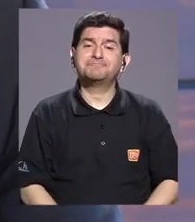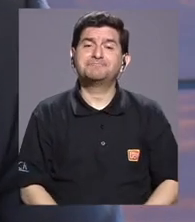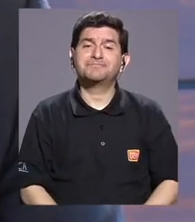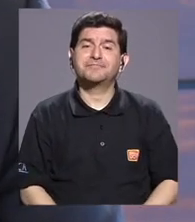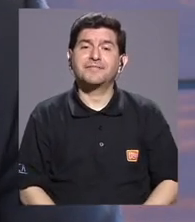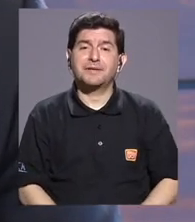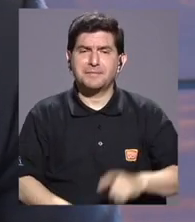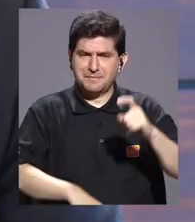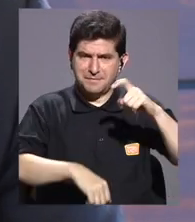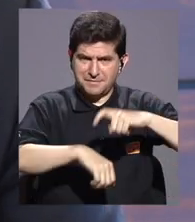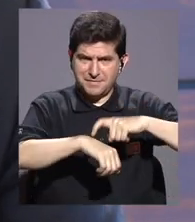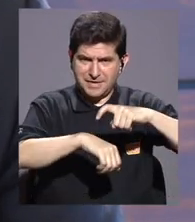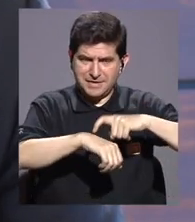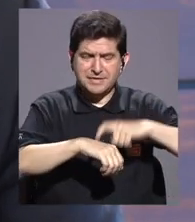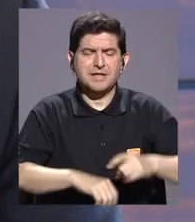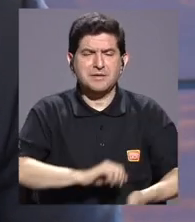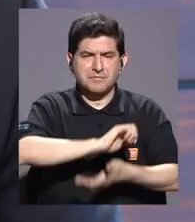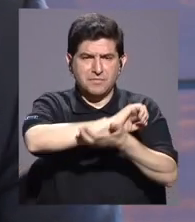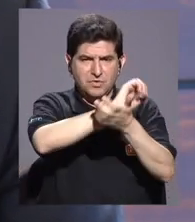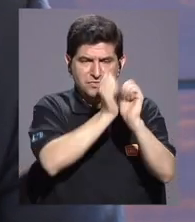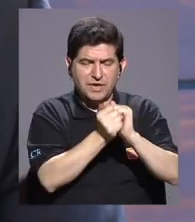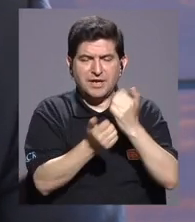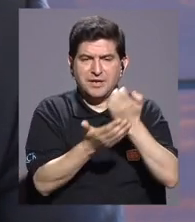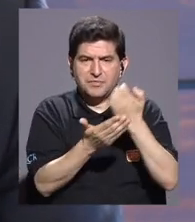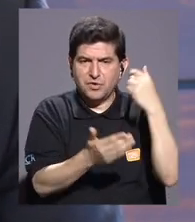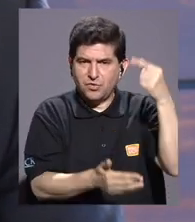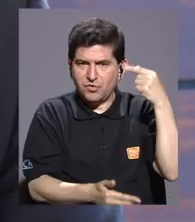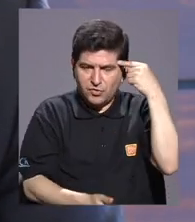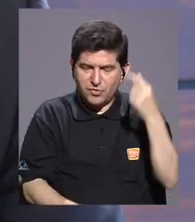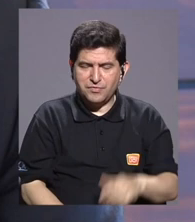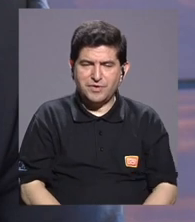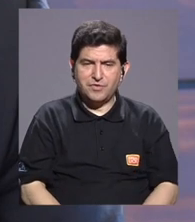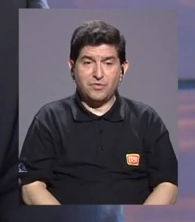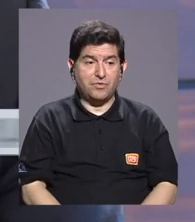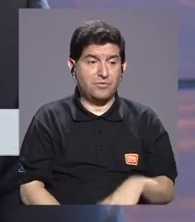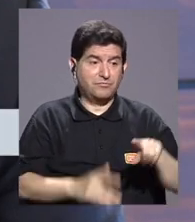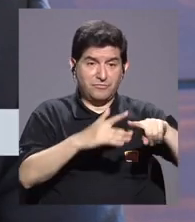en torno a la reforma con el Partido Restauración Nacional.